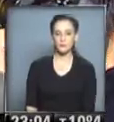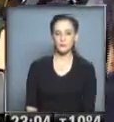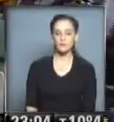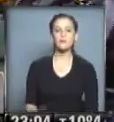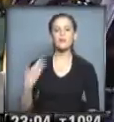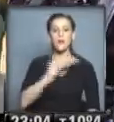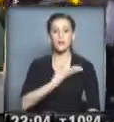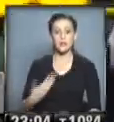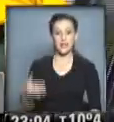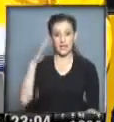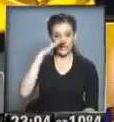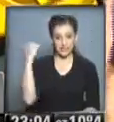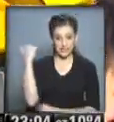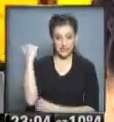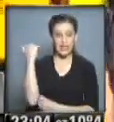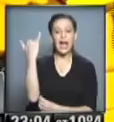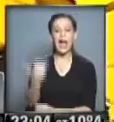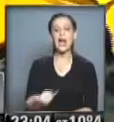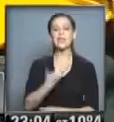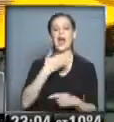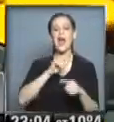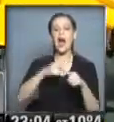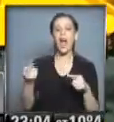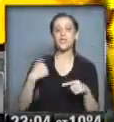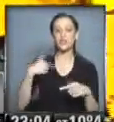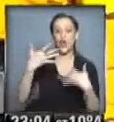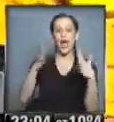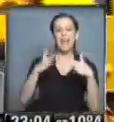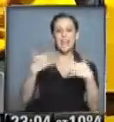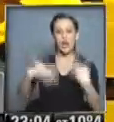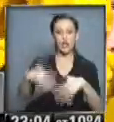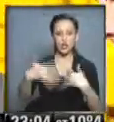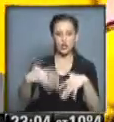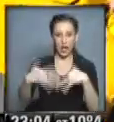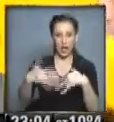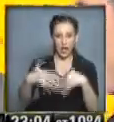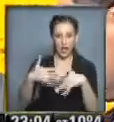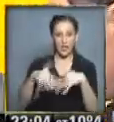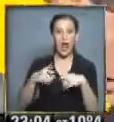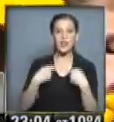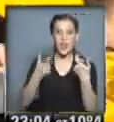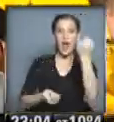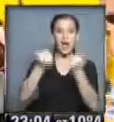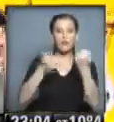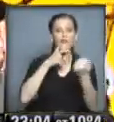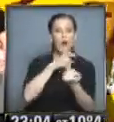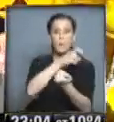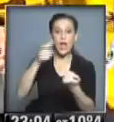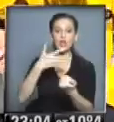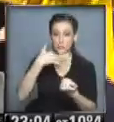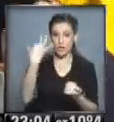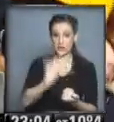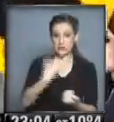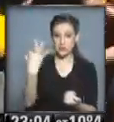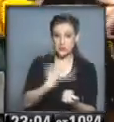y la presidenta cristina fernández encabezó un acto en casa de gobierno en el que entrego autobombas y buses del plan nacional de manejo del fuego y